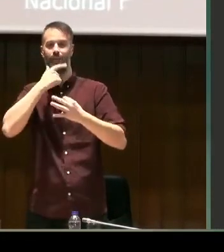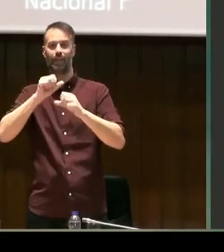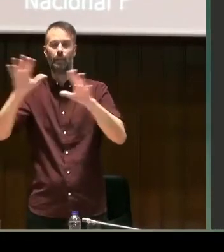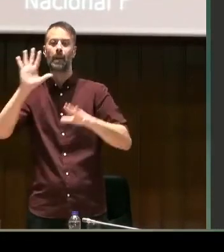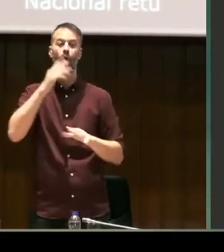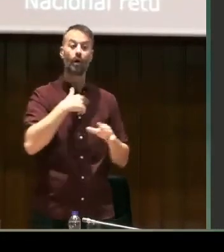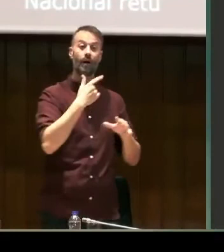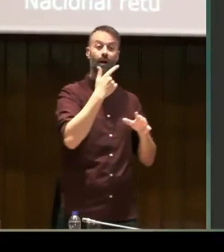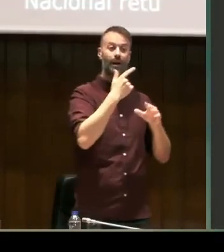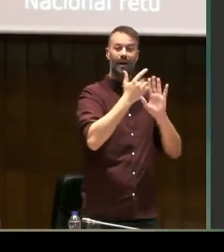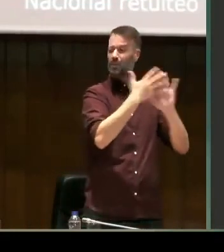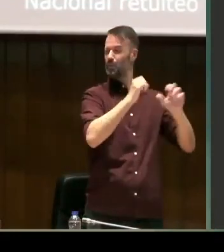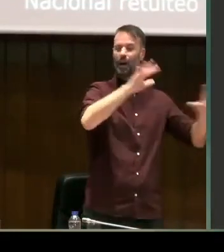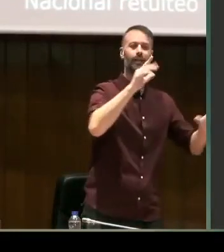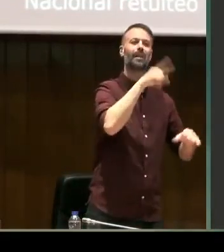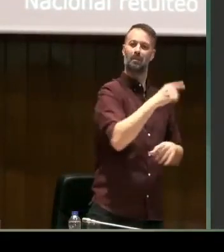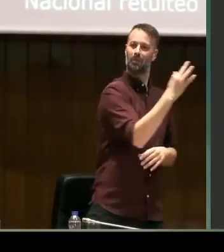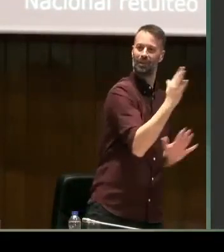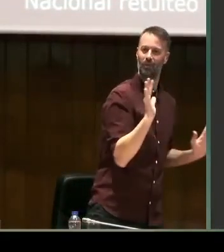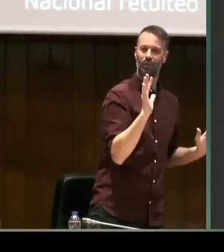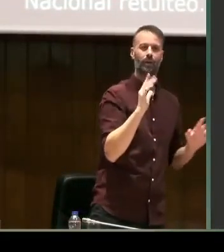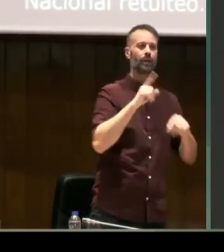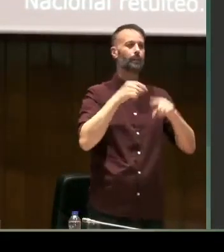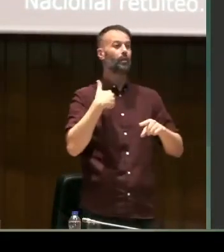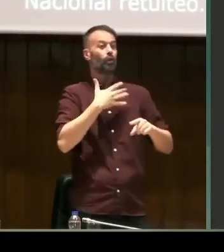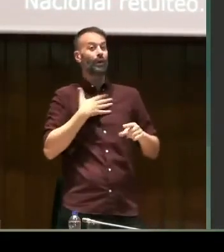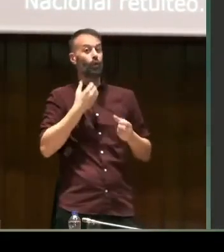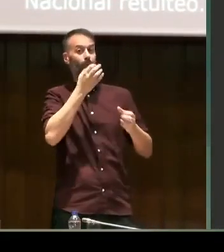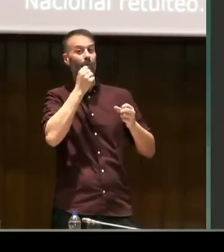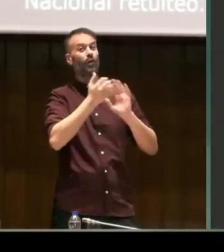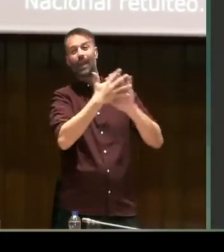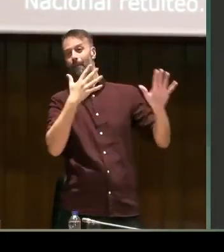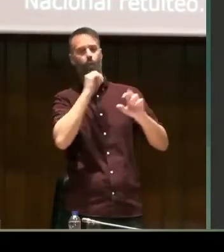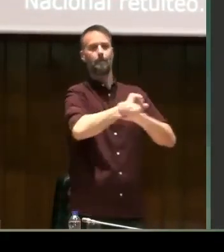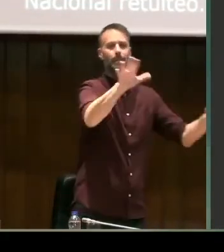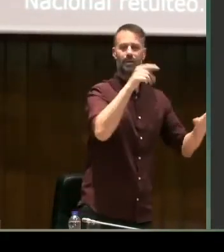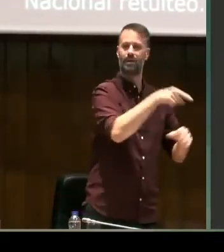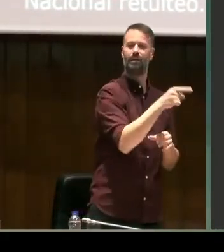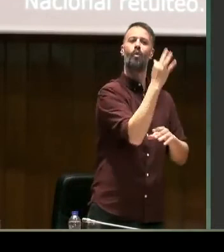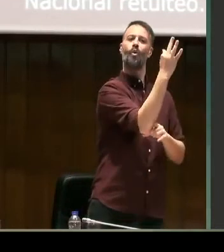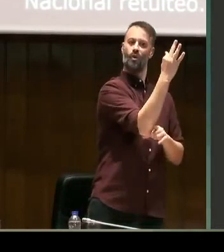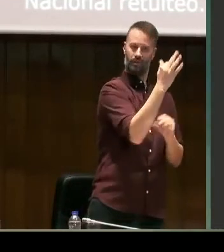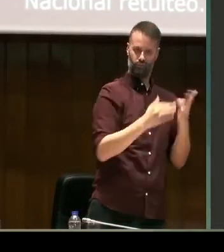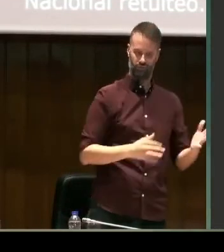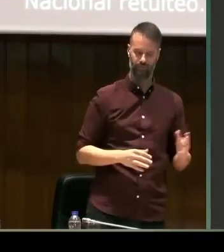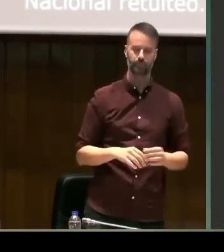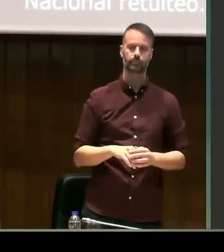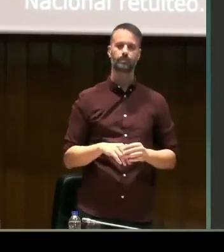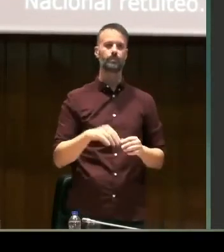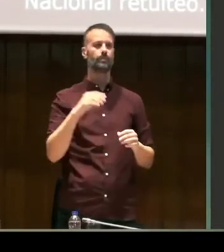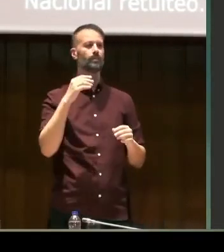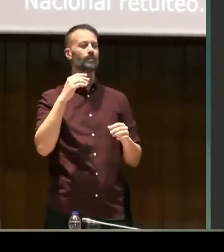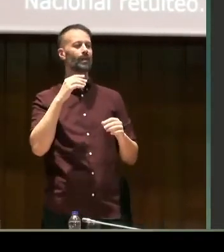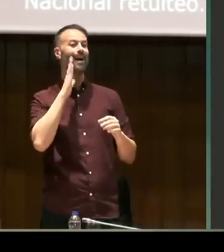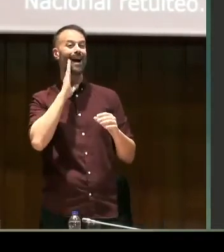prudentes con el uso de las redes sociales por la rápida expansión que se hace de todas las imágenes, lo cual